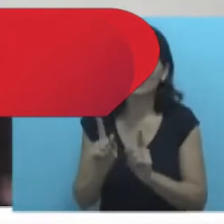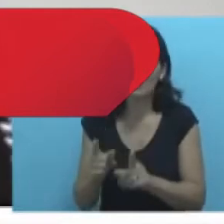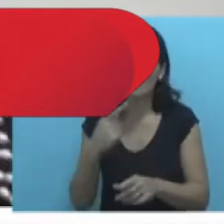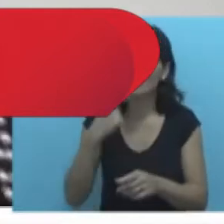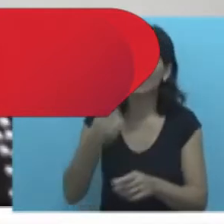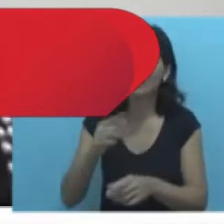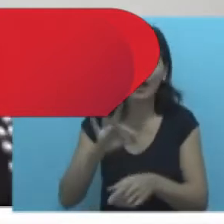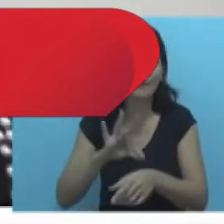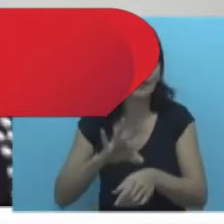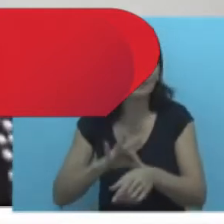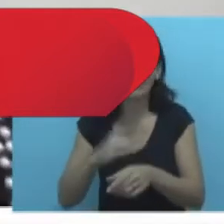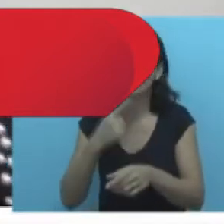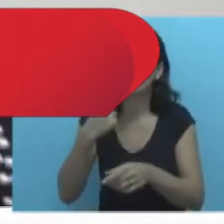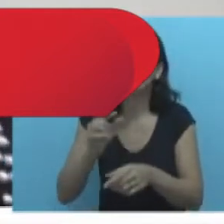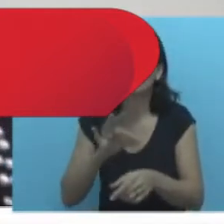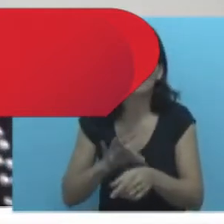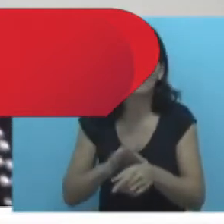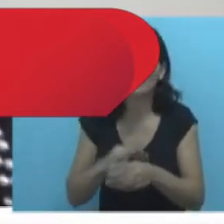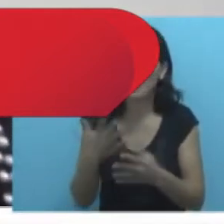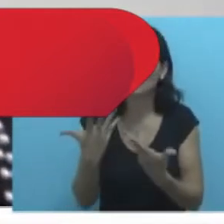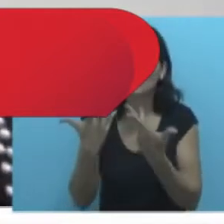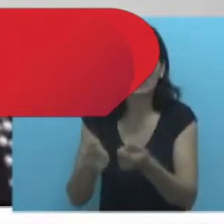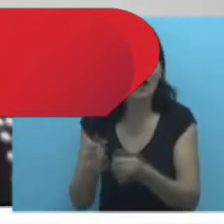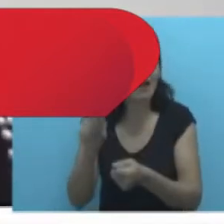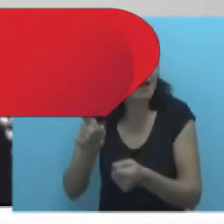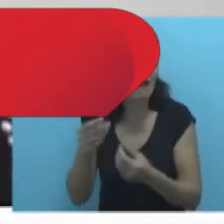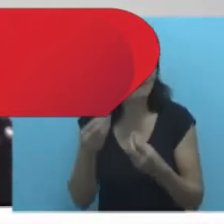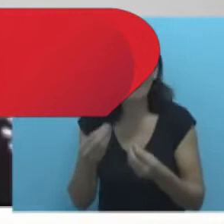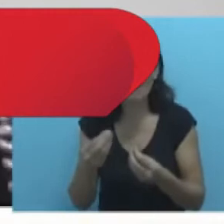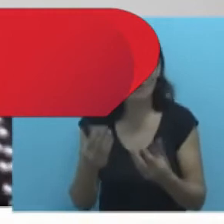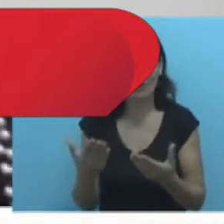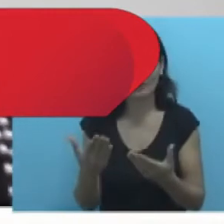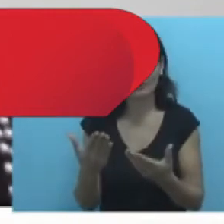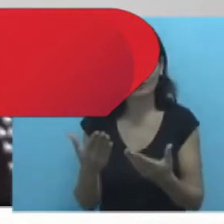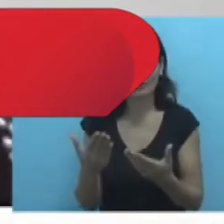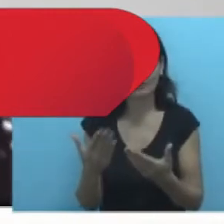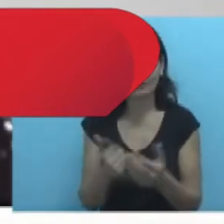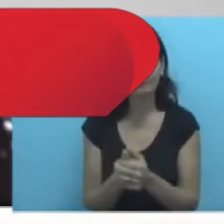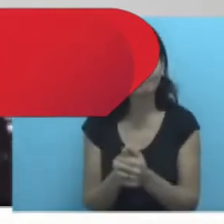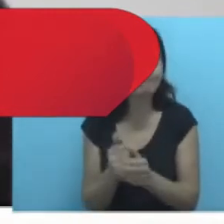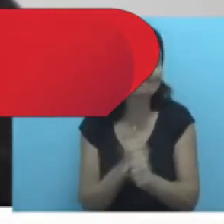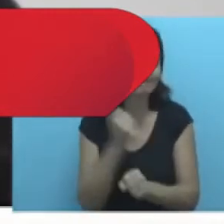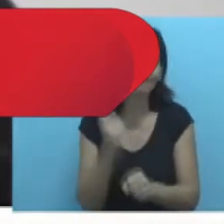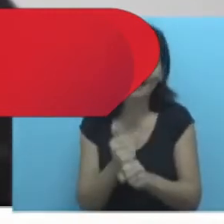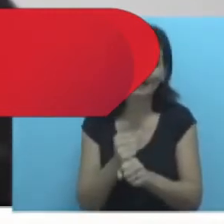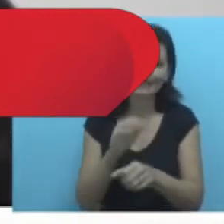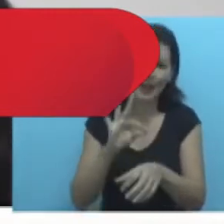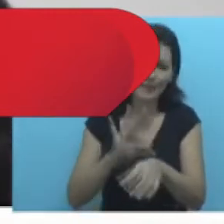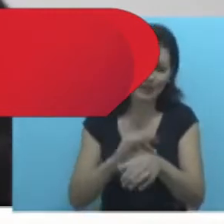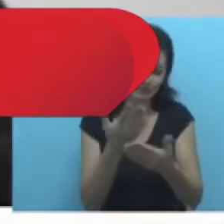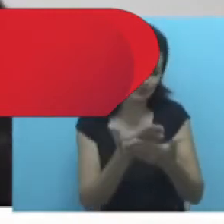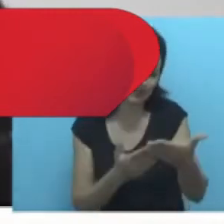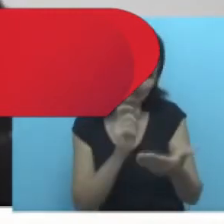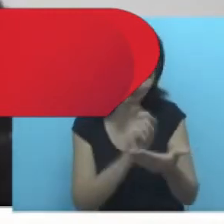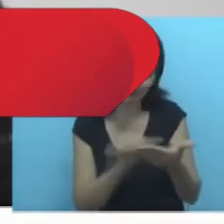médicos qué más podíamos hacer. Hasta que finalmente me dijeron, y quiero leerlo, es breve,